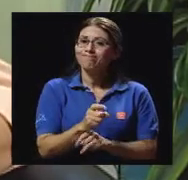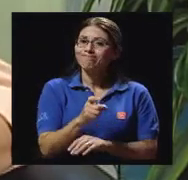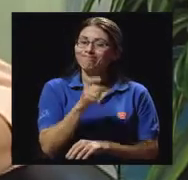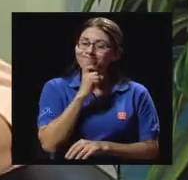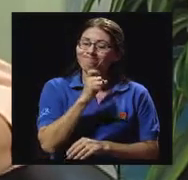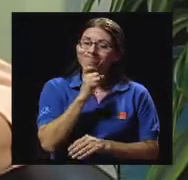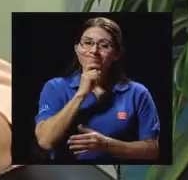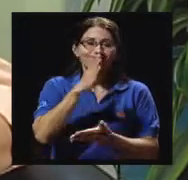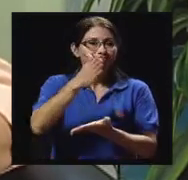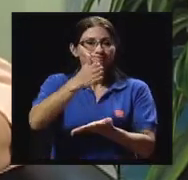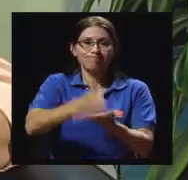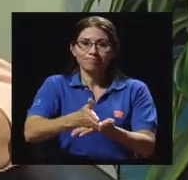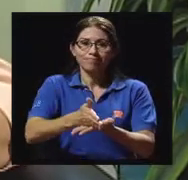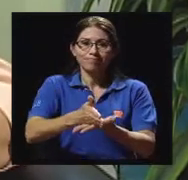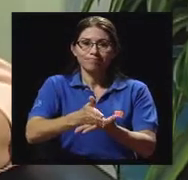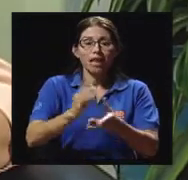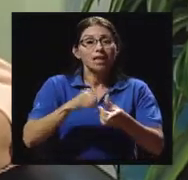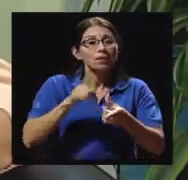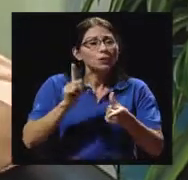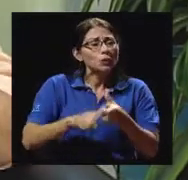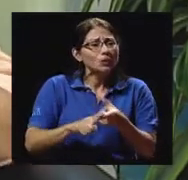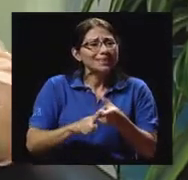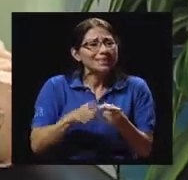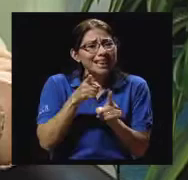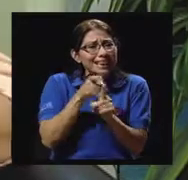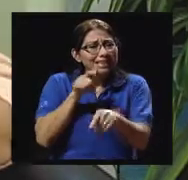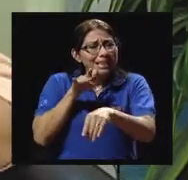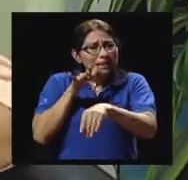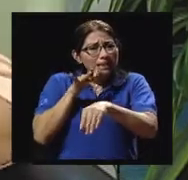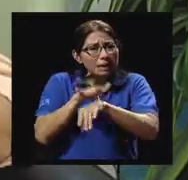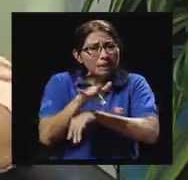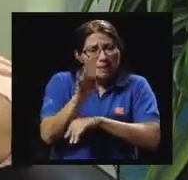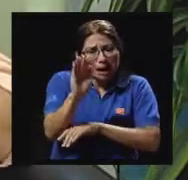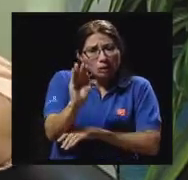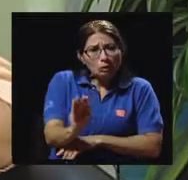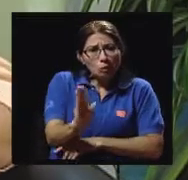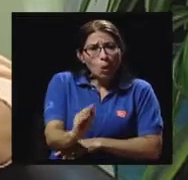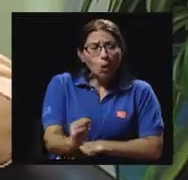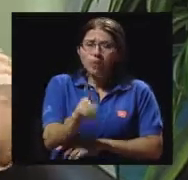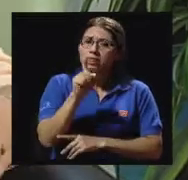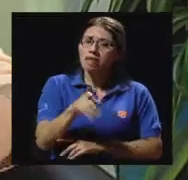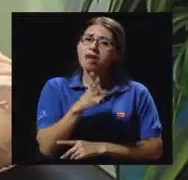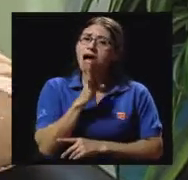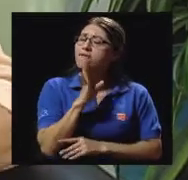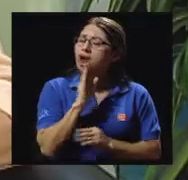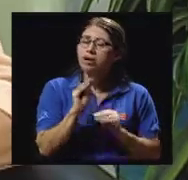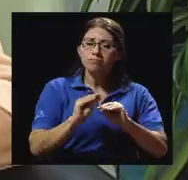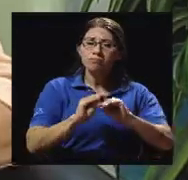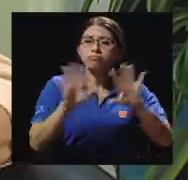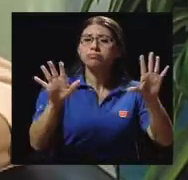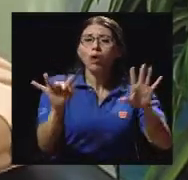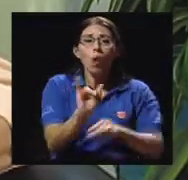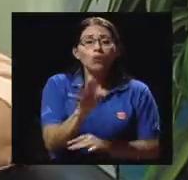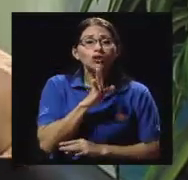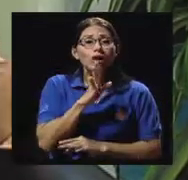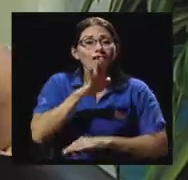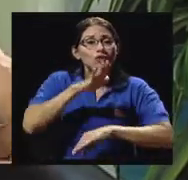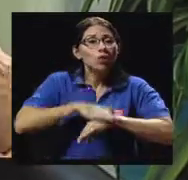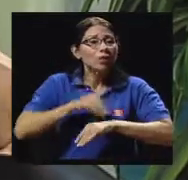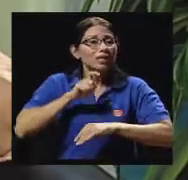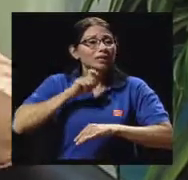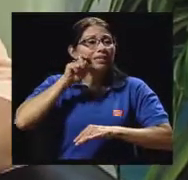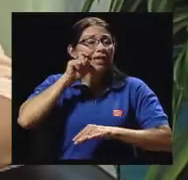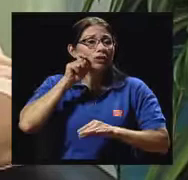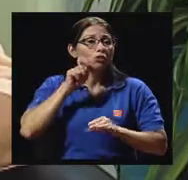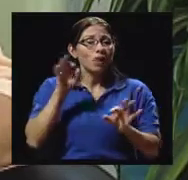consumir. Entonces podemos entrar, desde muy temprana edad deberíamos de hablar, sin tabú. Como se habla de sexualidad y se ha